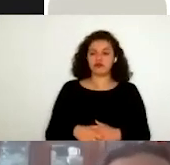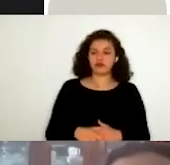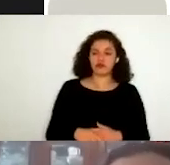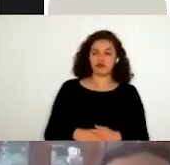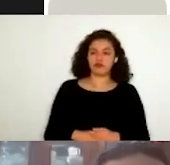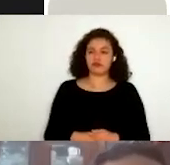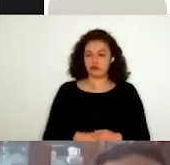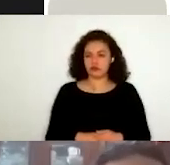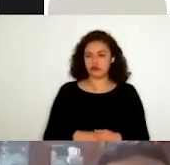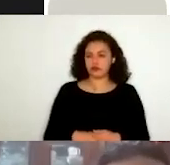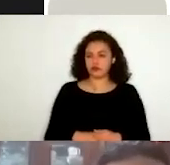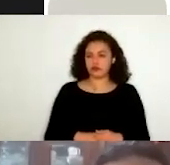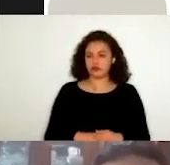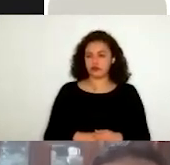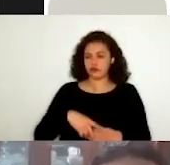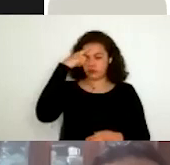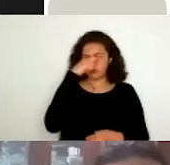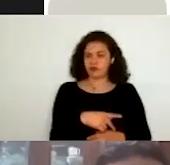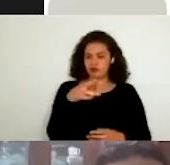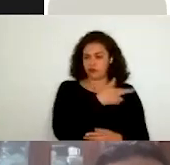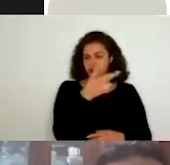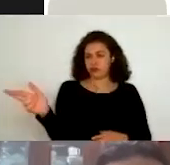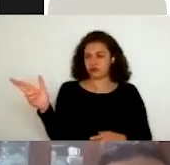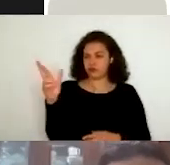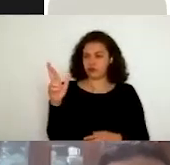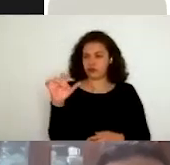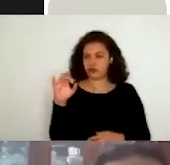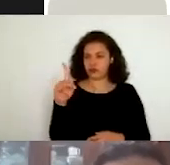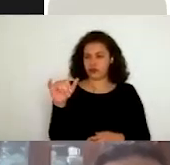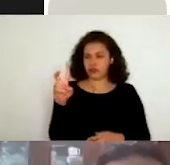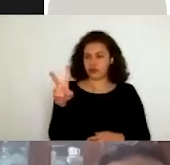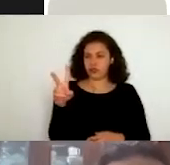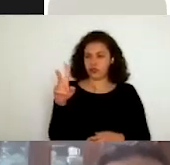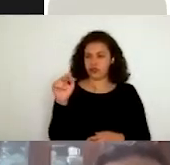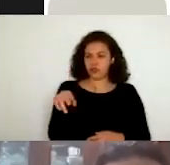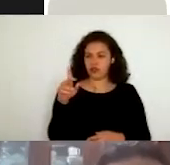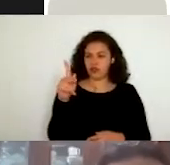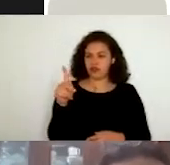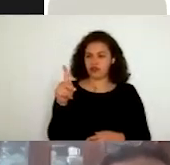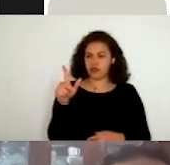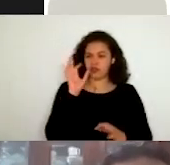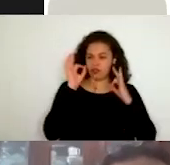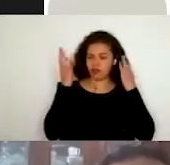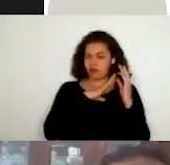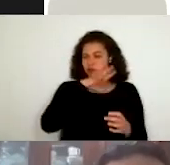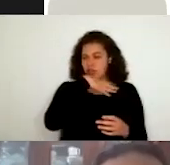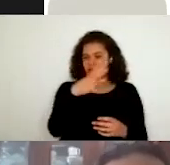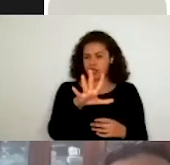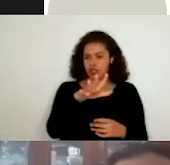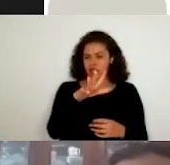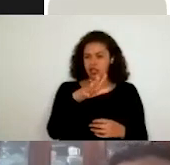Y dice, para el caso del establecimiento denominado Restaurante Epsilon P, se describe de manera general las instalaciones, señalando lo